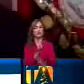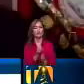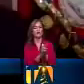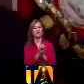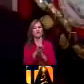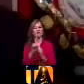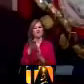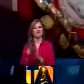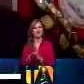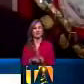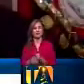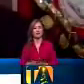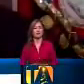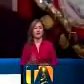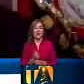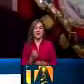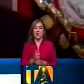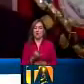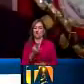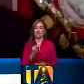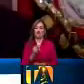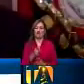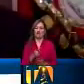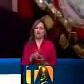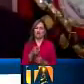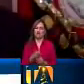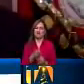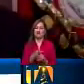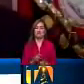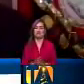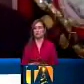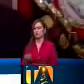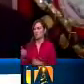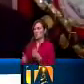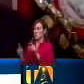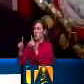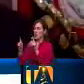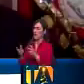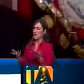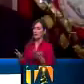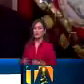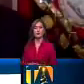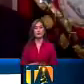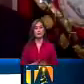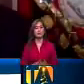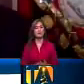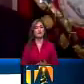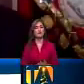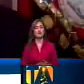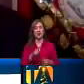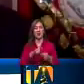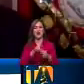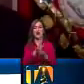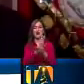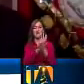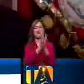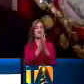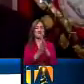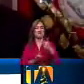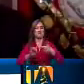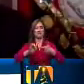es un empleo no adecuado. ¿Cuál es el empleo adecuado? Aquel que no tiene afiliación al IES